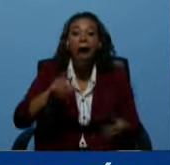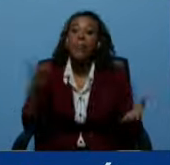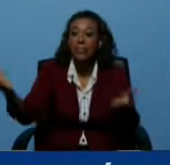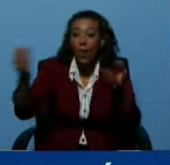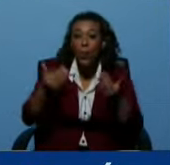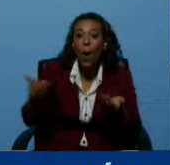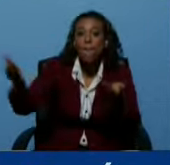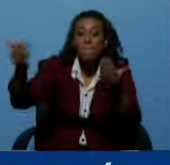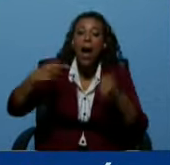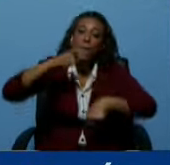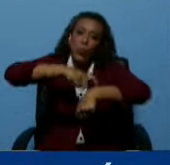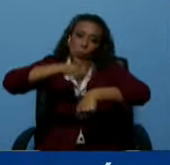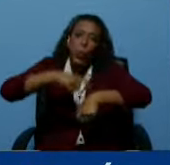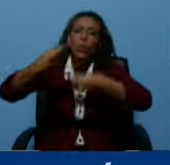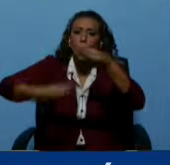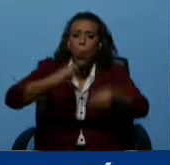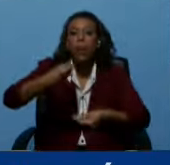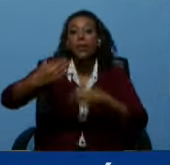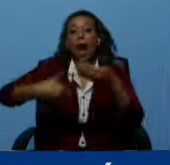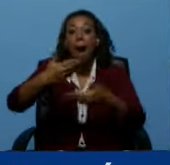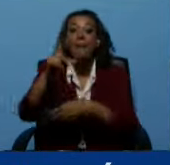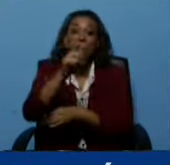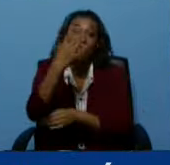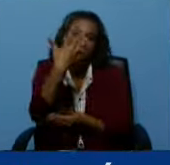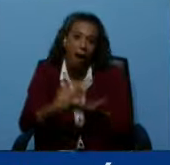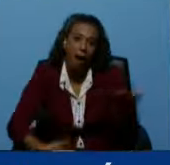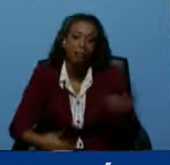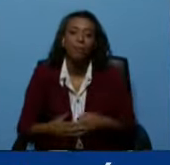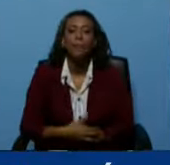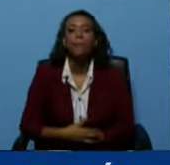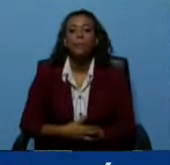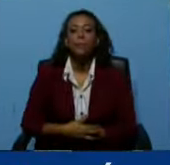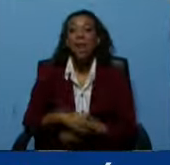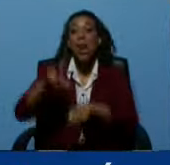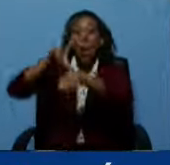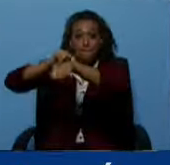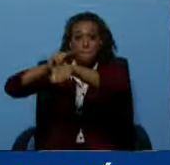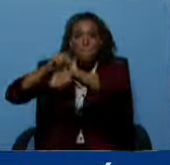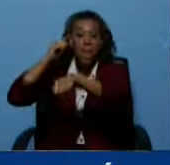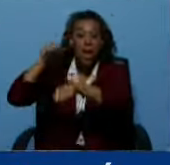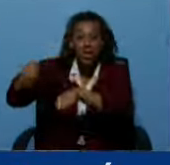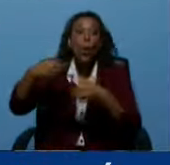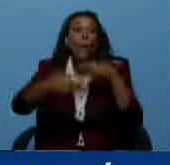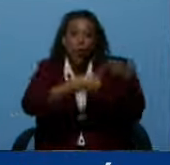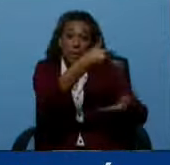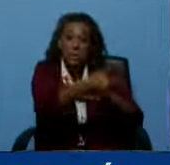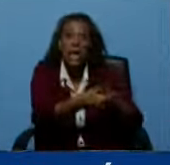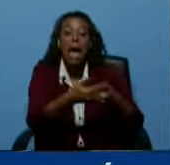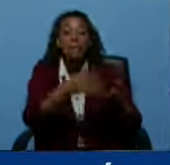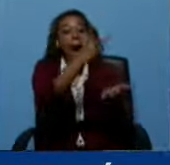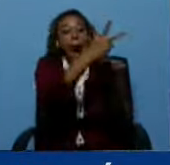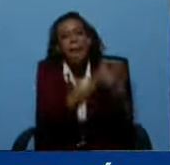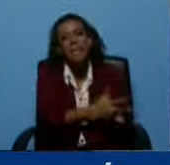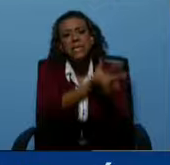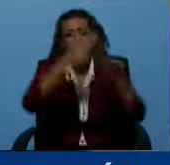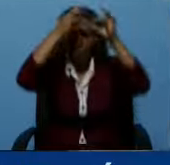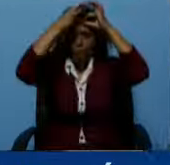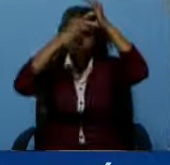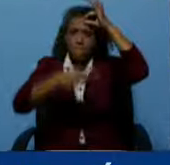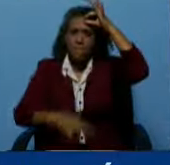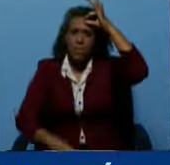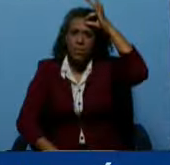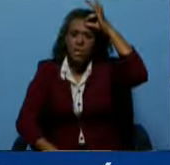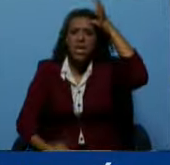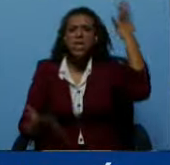trayendo mientras que ya nosotros le hemos adelantado lo que es la ficha. Y los médicos también creo que proceden también a pesarlos, sí, a tomar